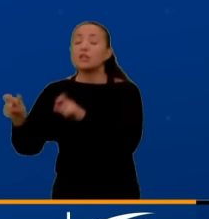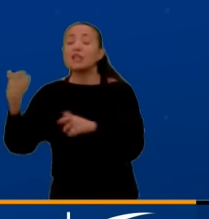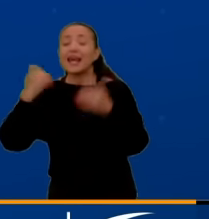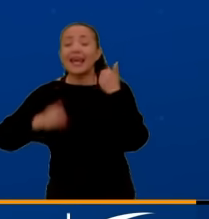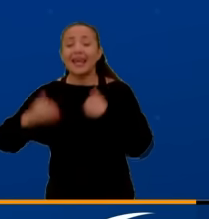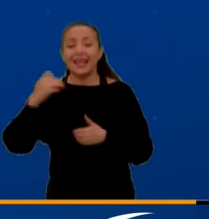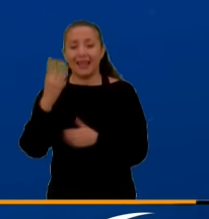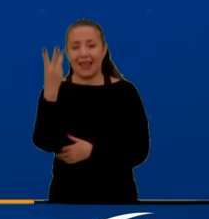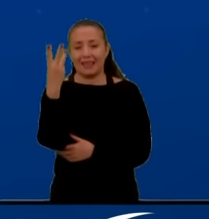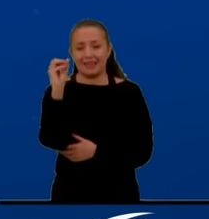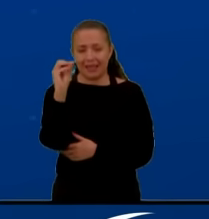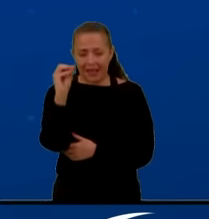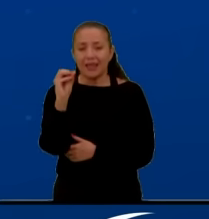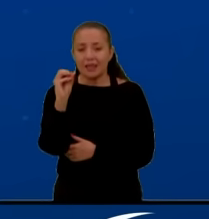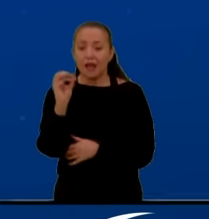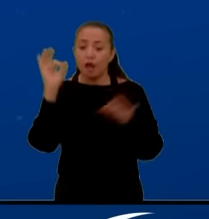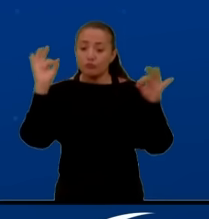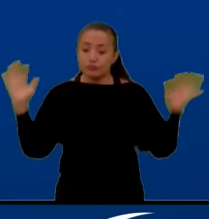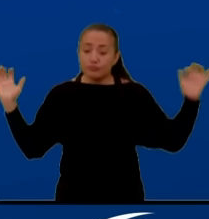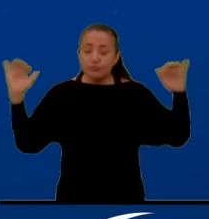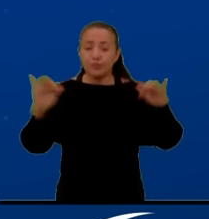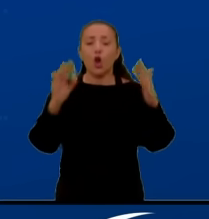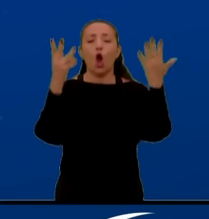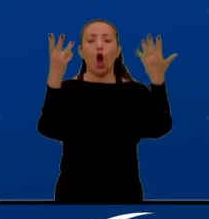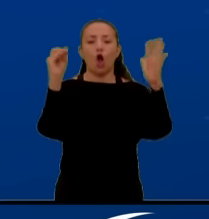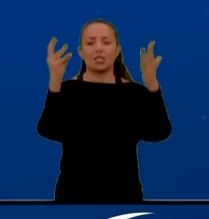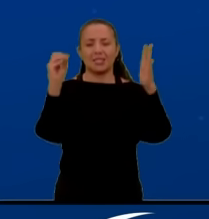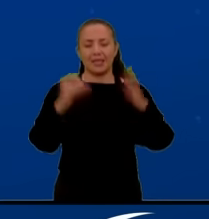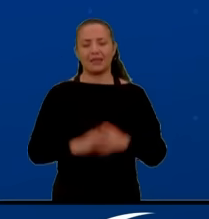los 80 asistentes a la boda.